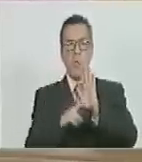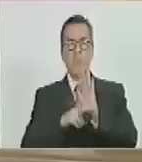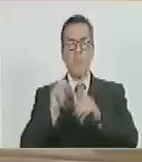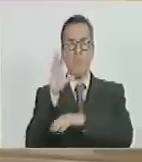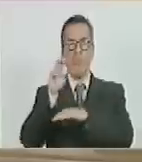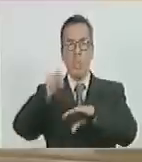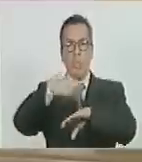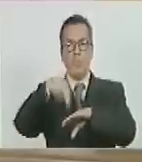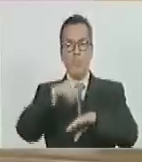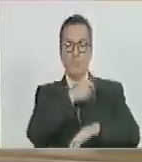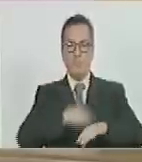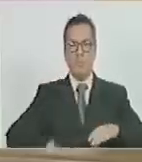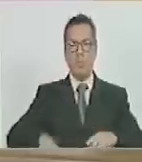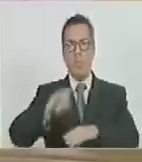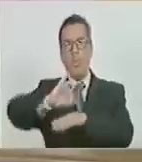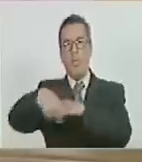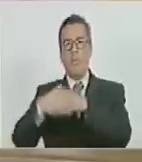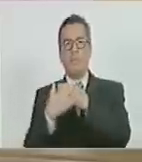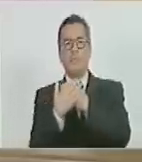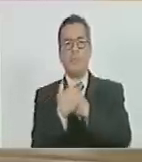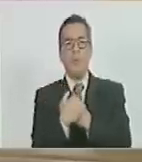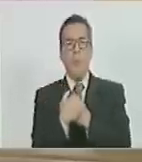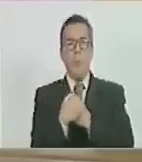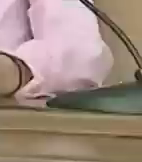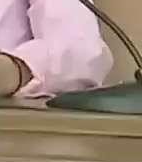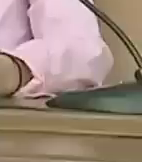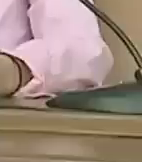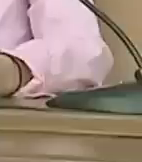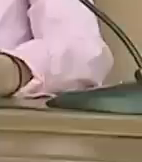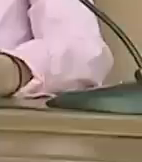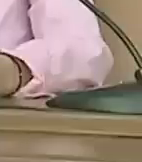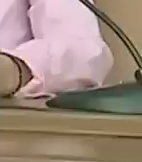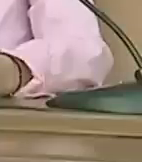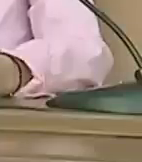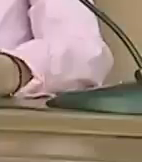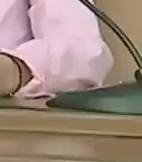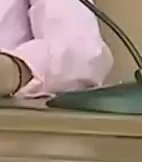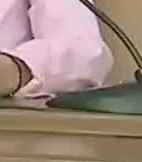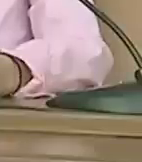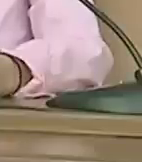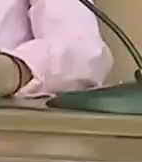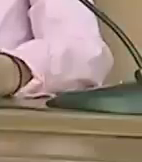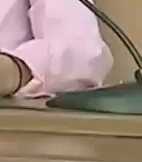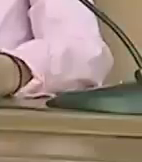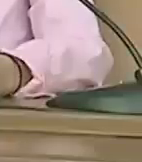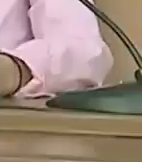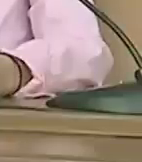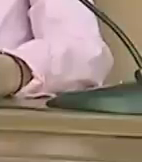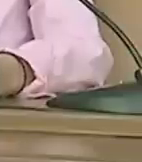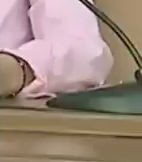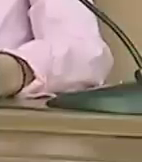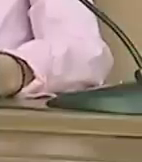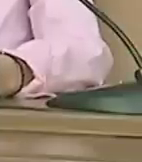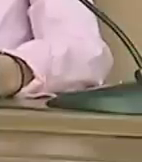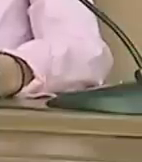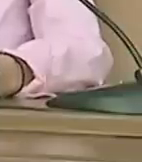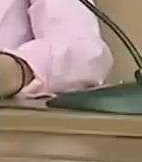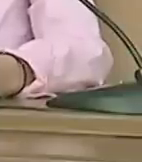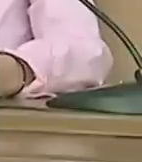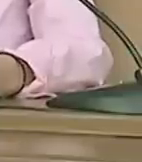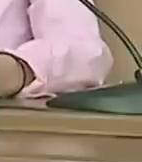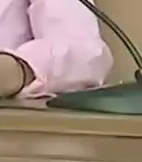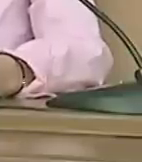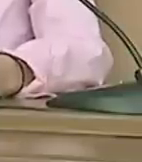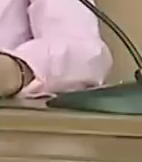la Asamblea Nacional, diputado Jorge Rodríguez Gómez, declaró abierta la sesión ordinaria con la asistencia de la Junta Directiva en pleno,